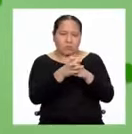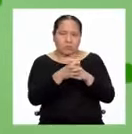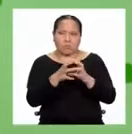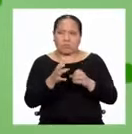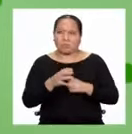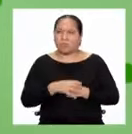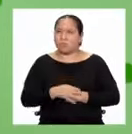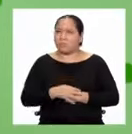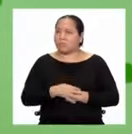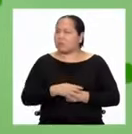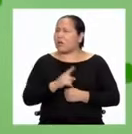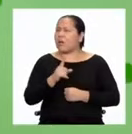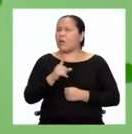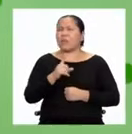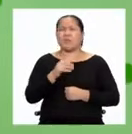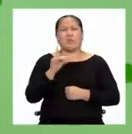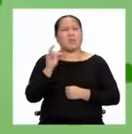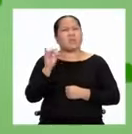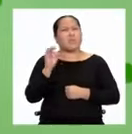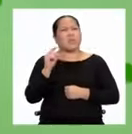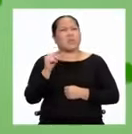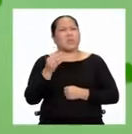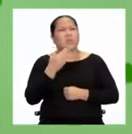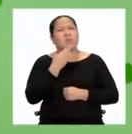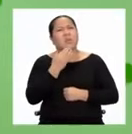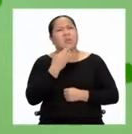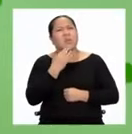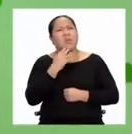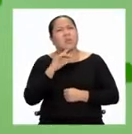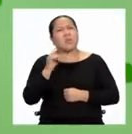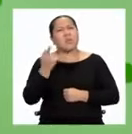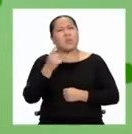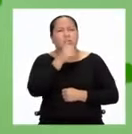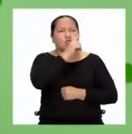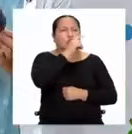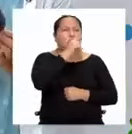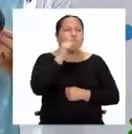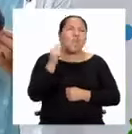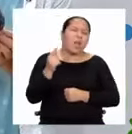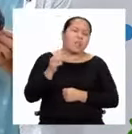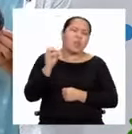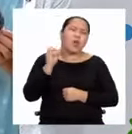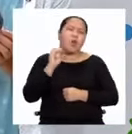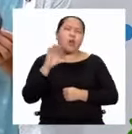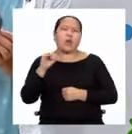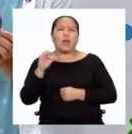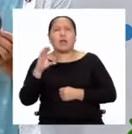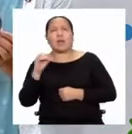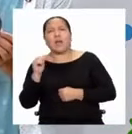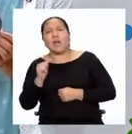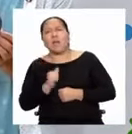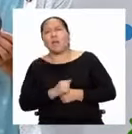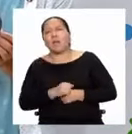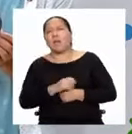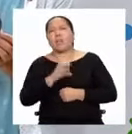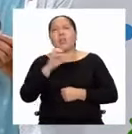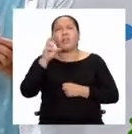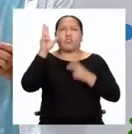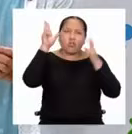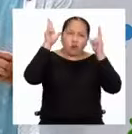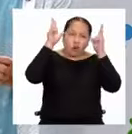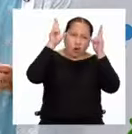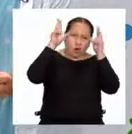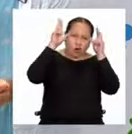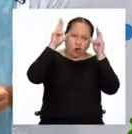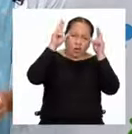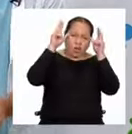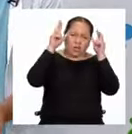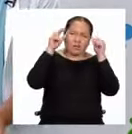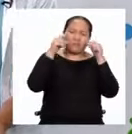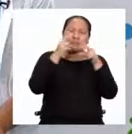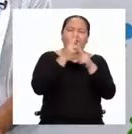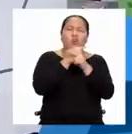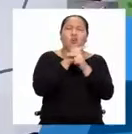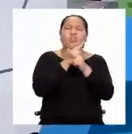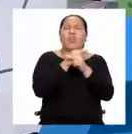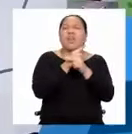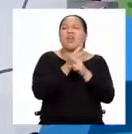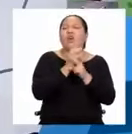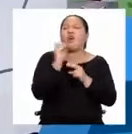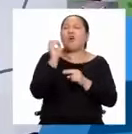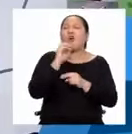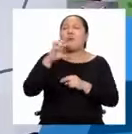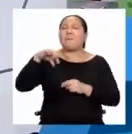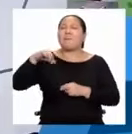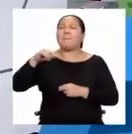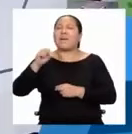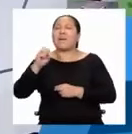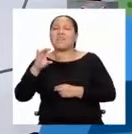Pero, Diego, espera. Entonces, ¿quién fue primero, el chocolate o el cacao? ¿El conejo o la Pascua? Bueno, cerebro, creo que